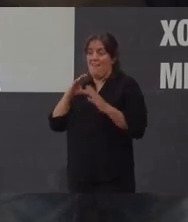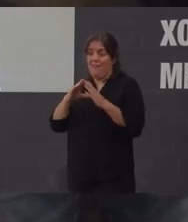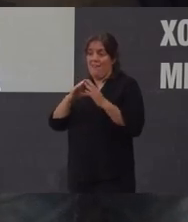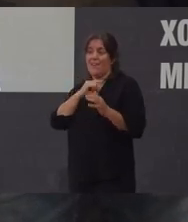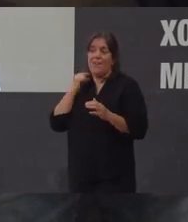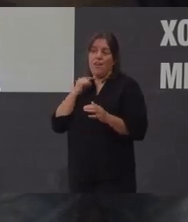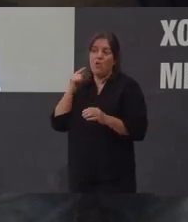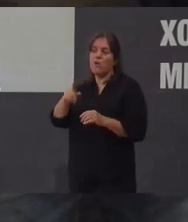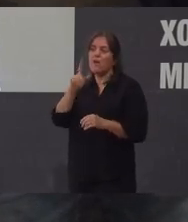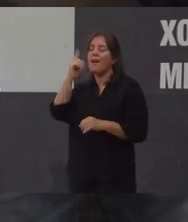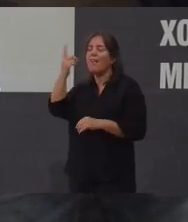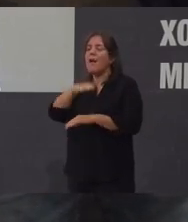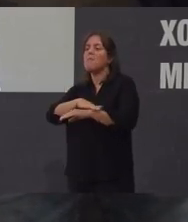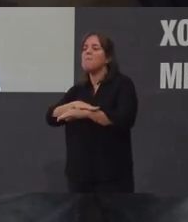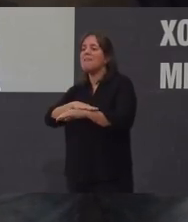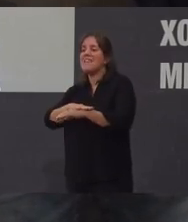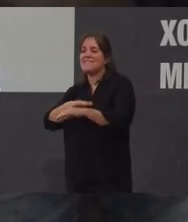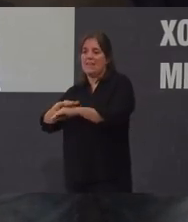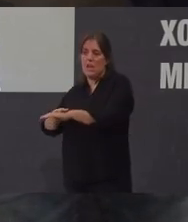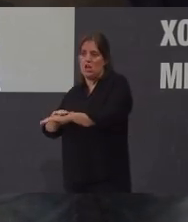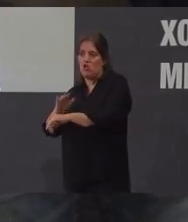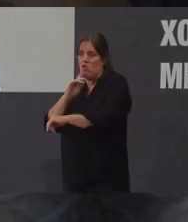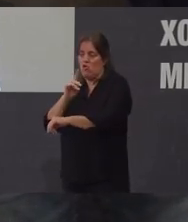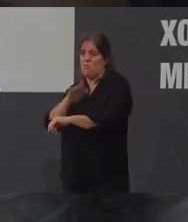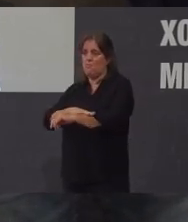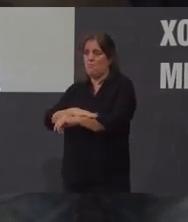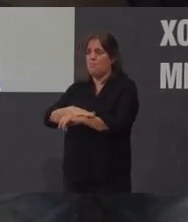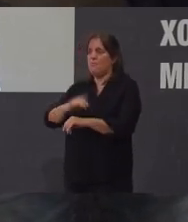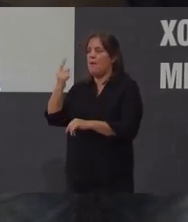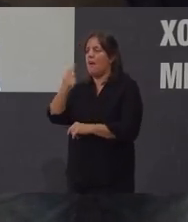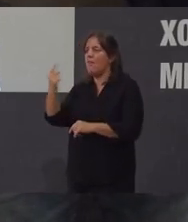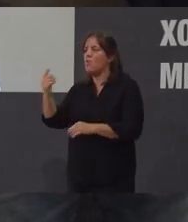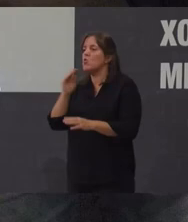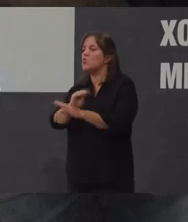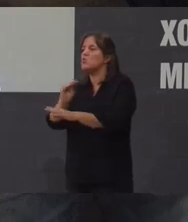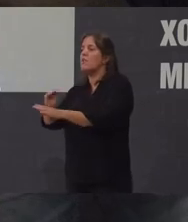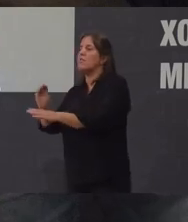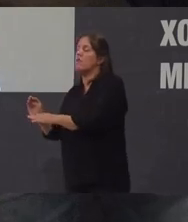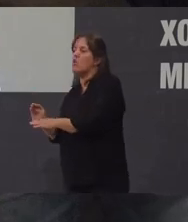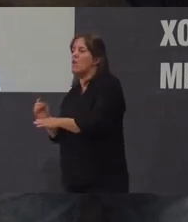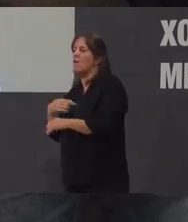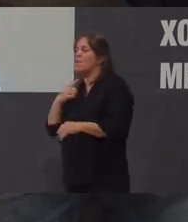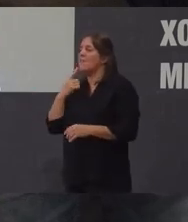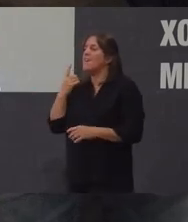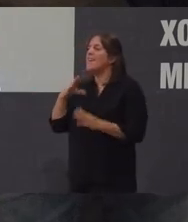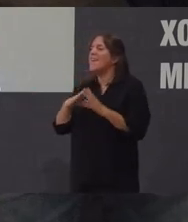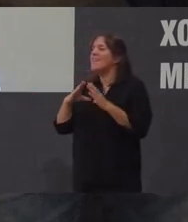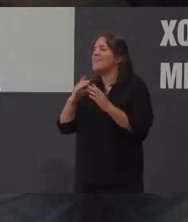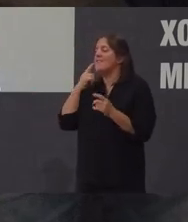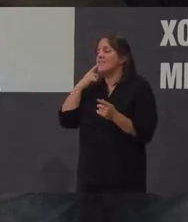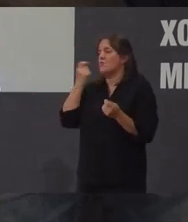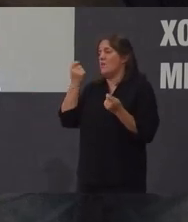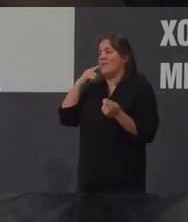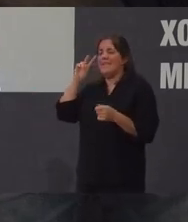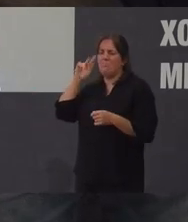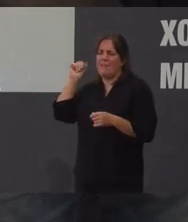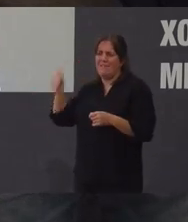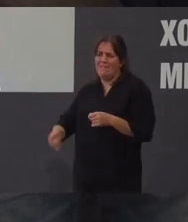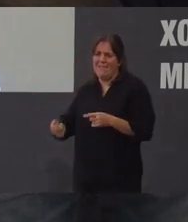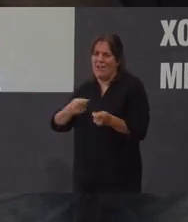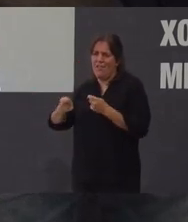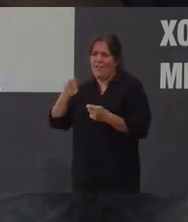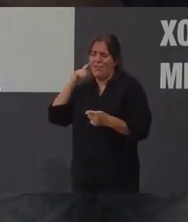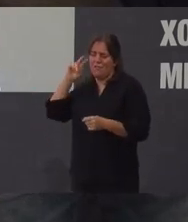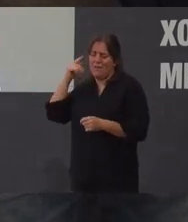ministerio subvenciona, e a Igrexa ten sempre redes que móvense moi ben entre as élites. É unha experta negociadora, porque, xa digo, leva